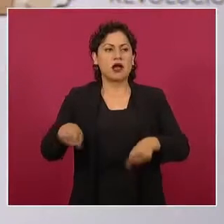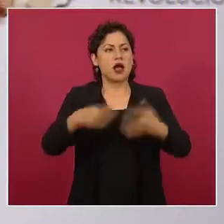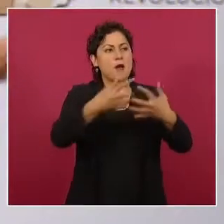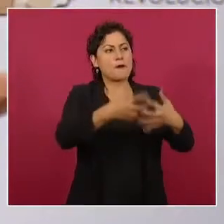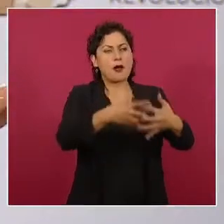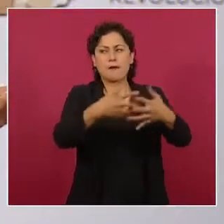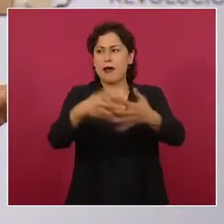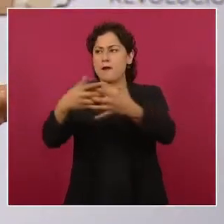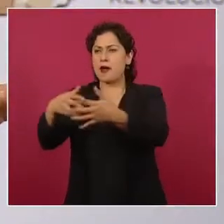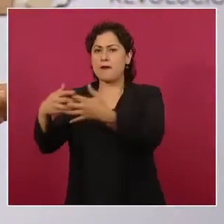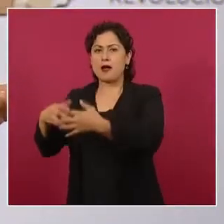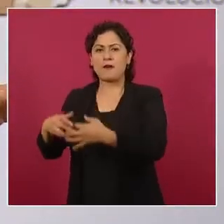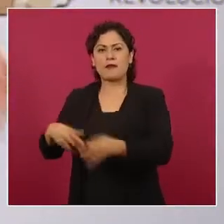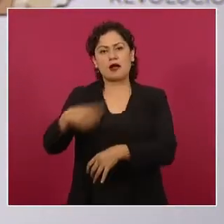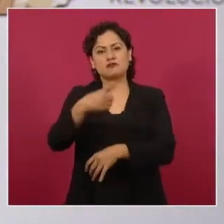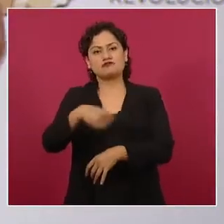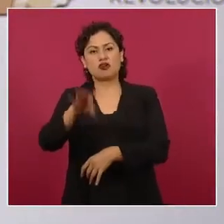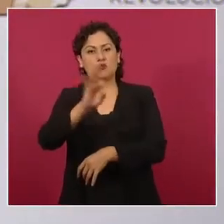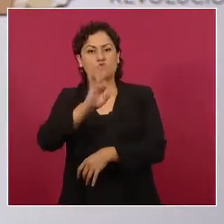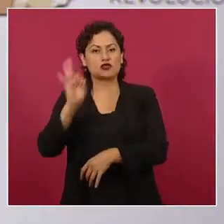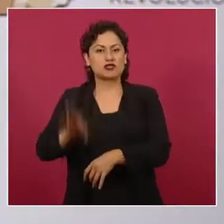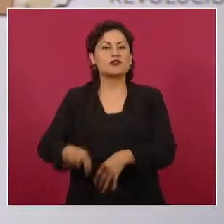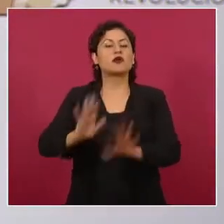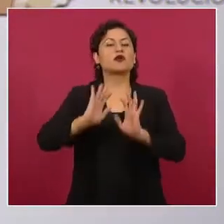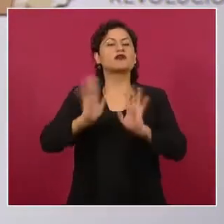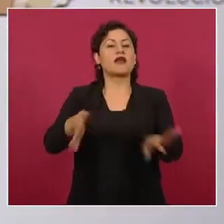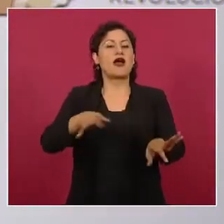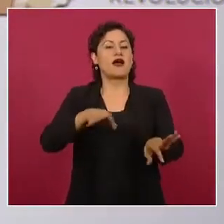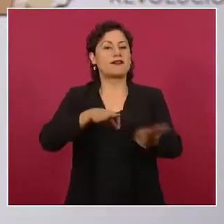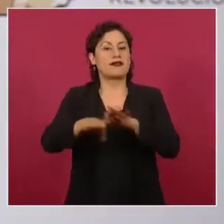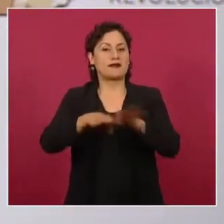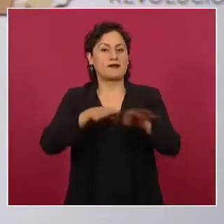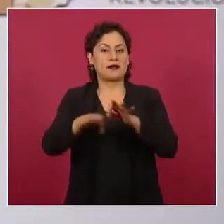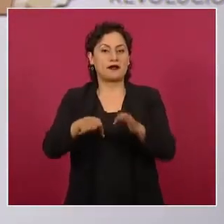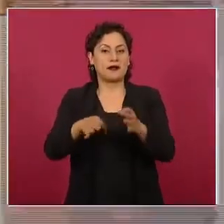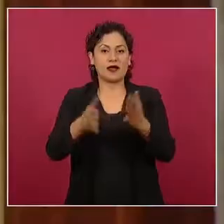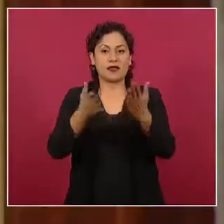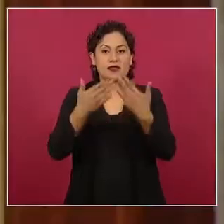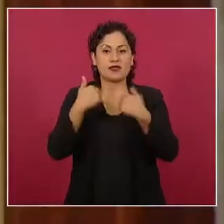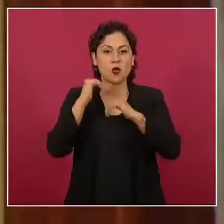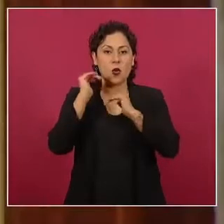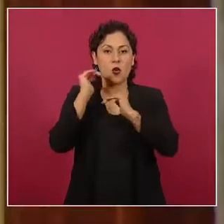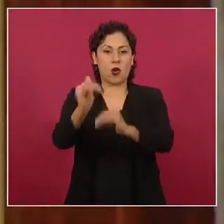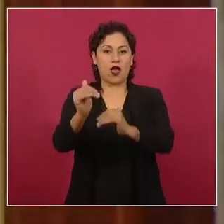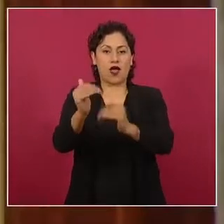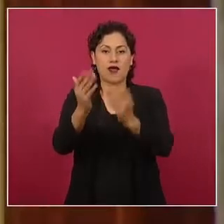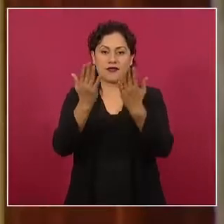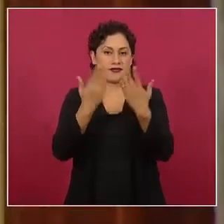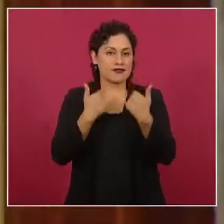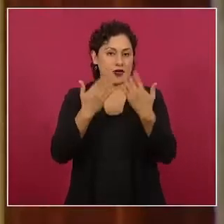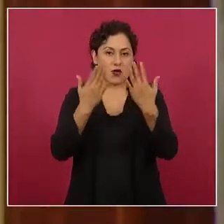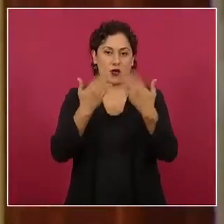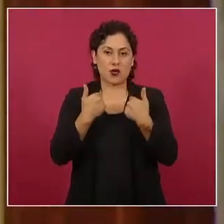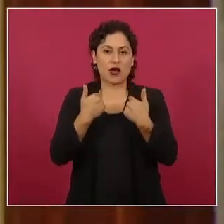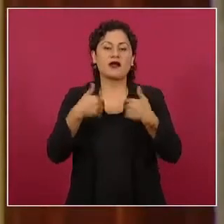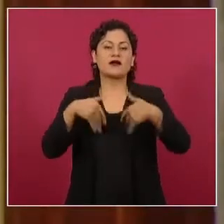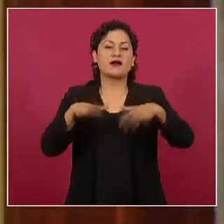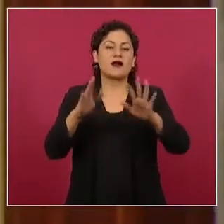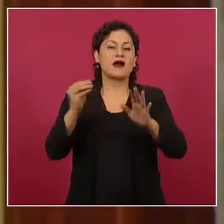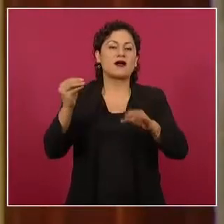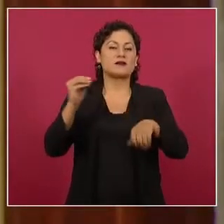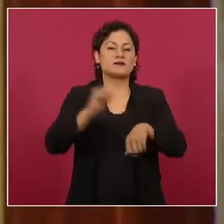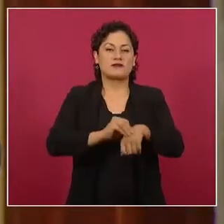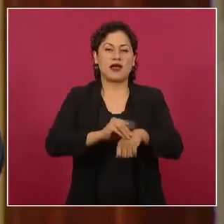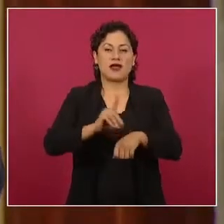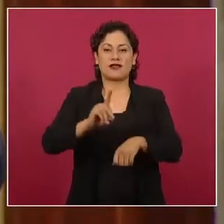toda su capacidad. Ya no hay limitación en el llamado despacho.